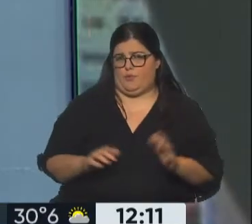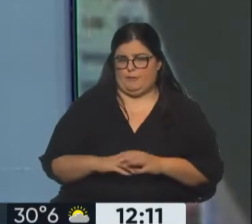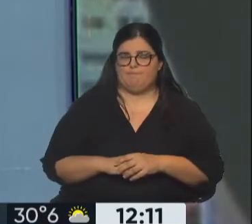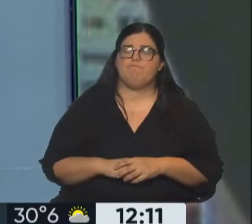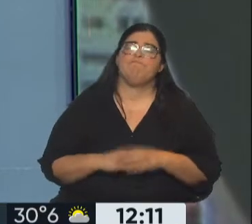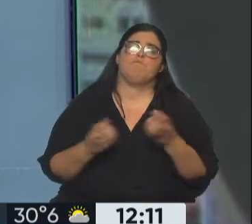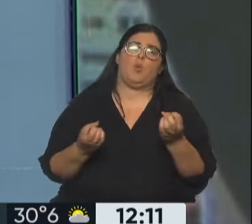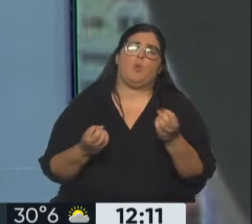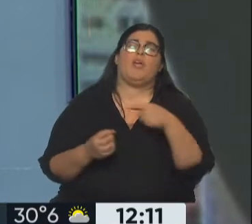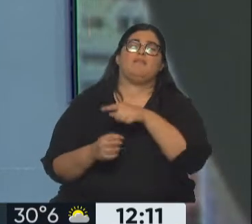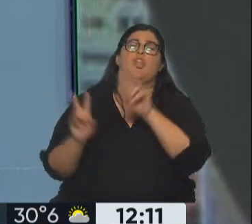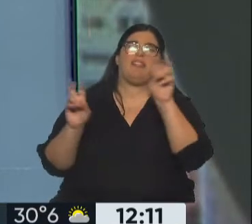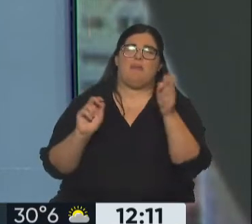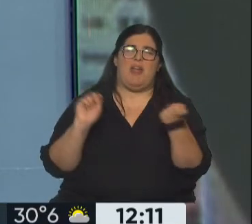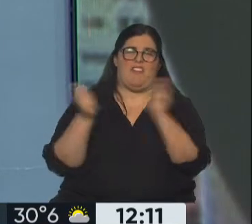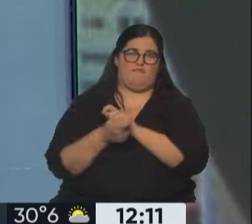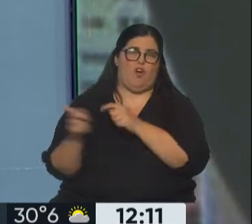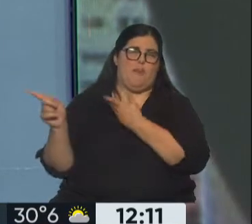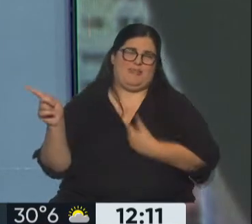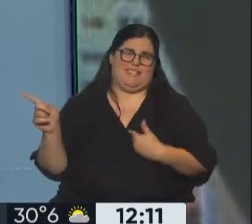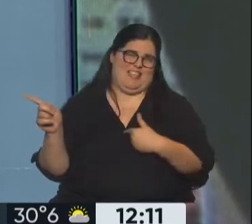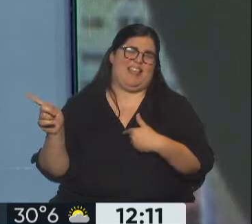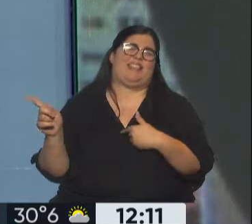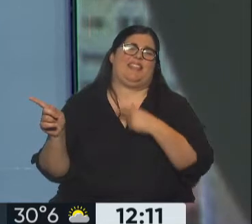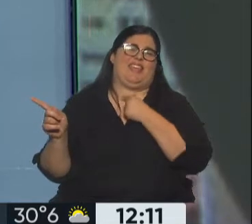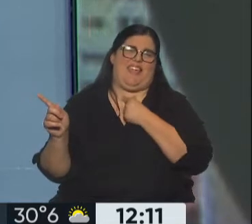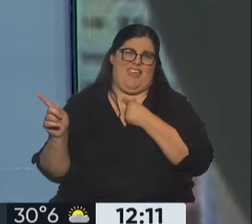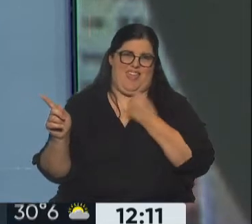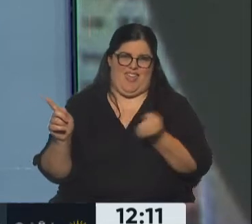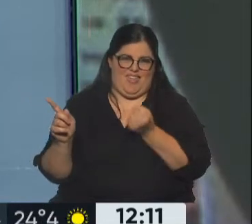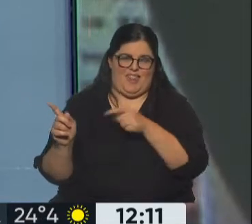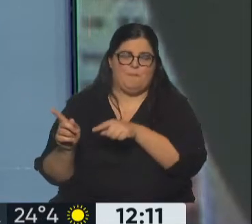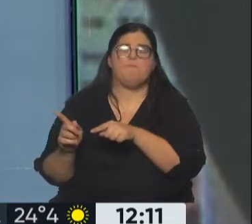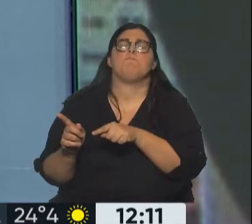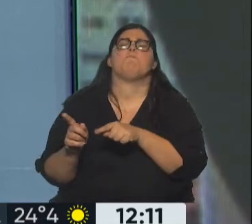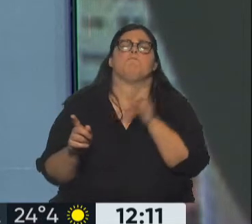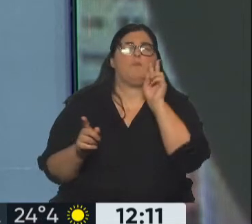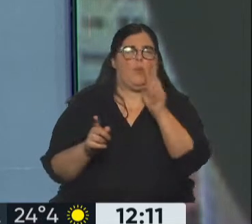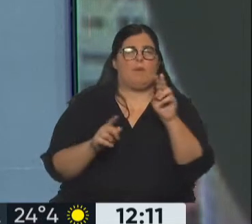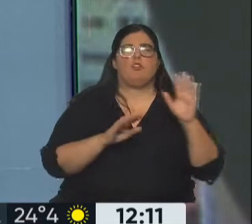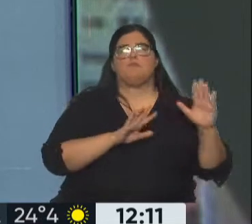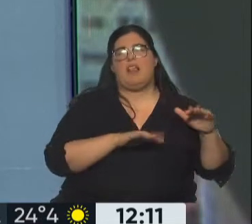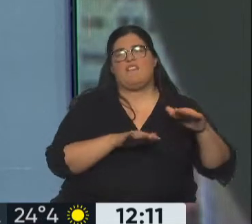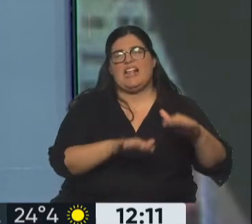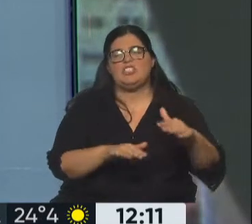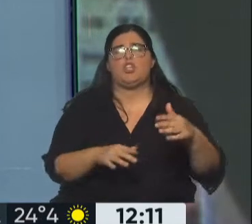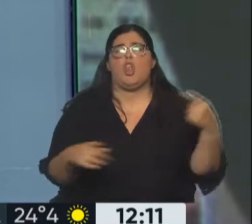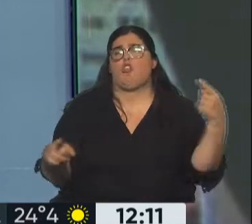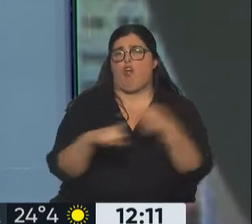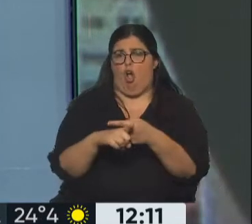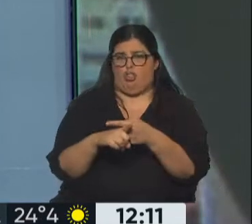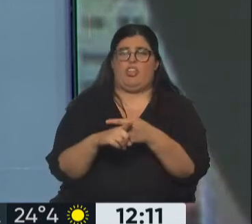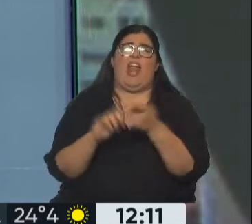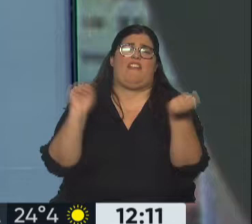Bueno, hasta aquí la reforma que quiere implementar el presidente López Obrador. Veíamos las manifestaciones oponiéndose a